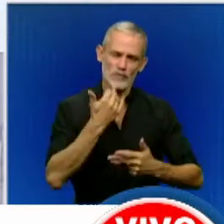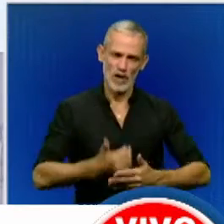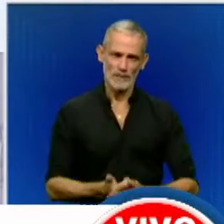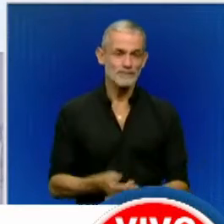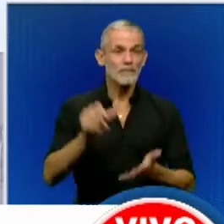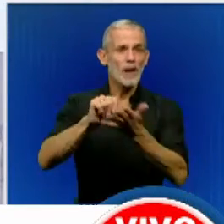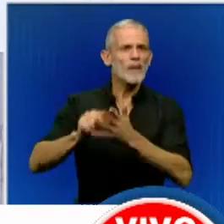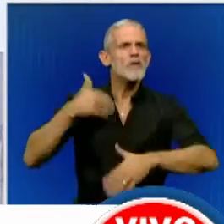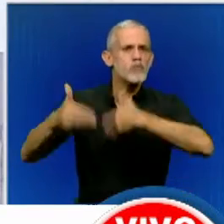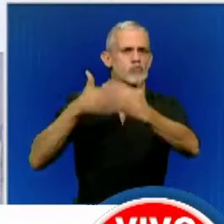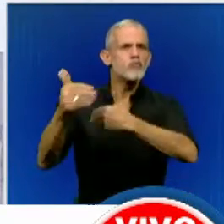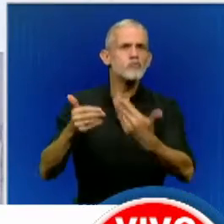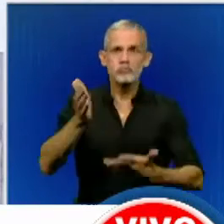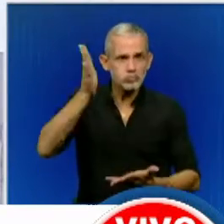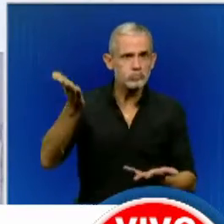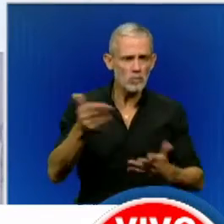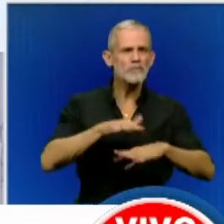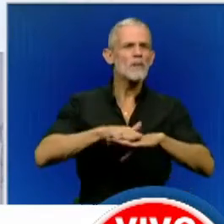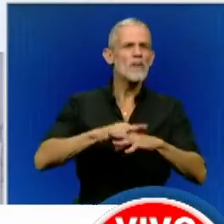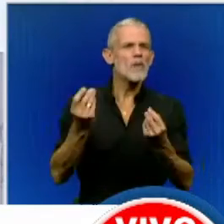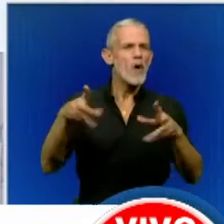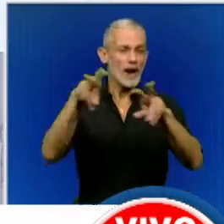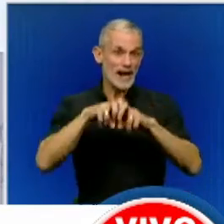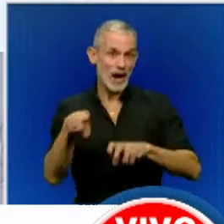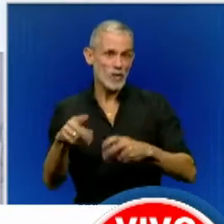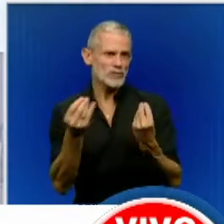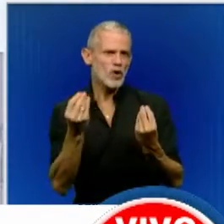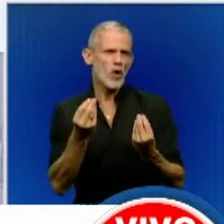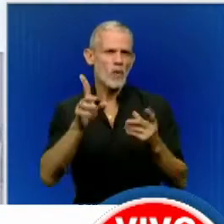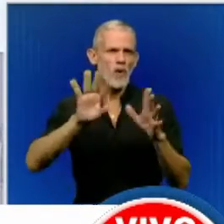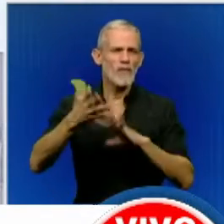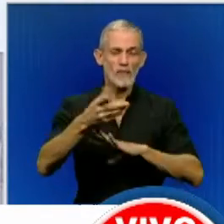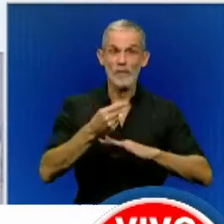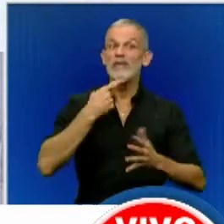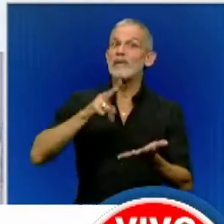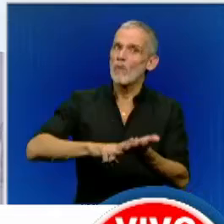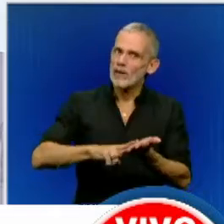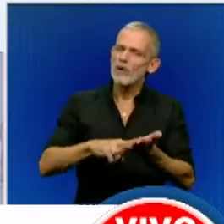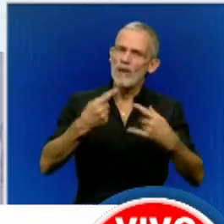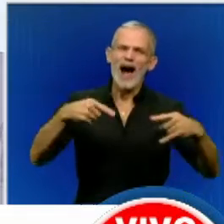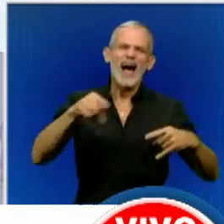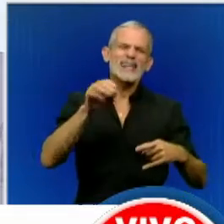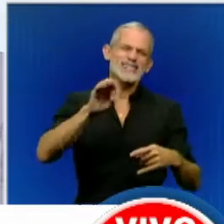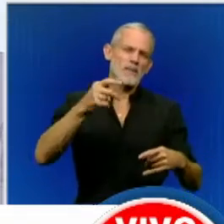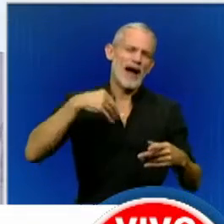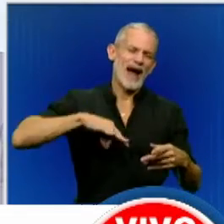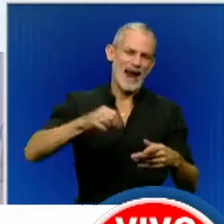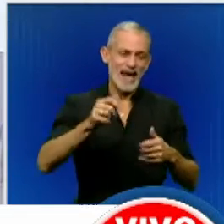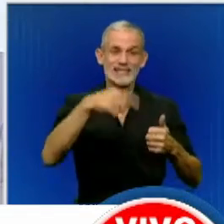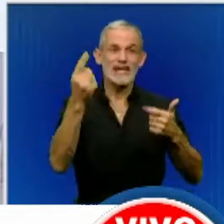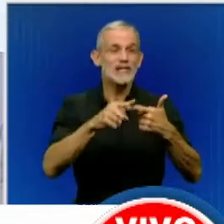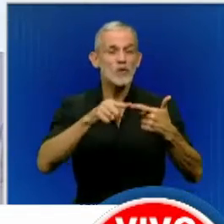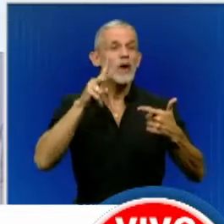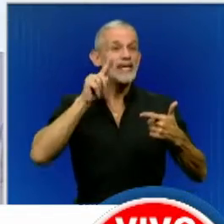Los países desarrollados basan su esquema de recaudación primero en el impuesto a la renta, lo que acá llamamos ganancias, después en IVA y